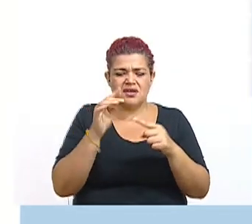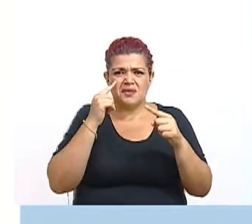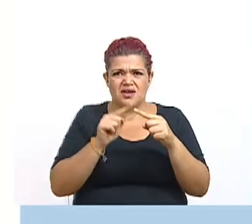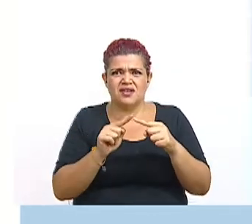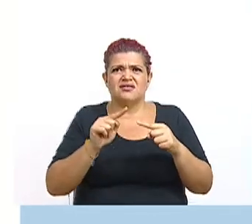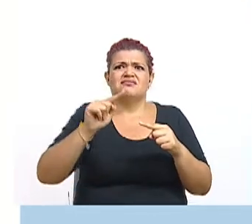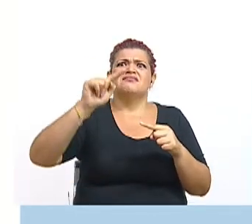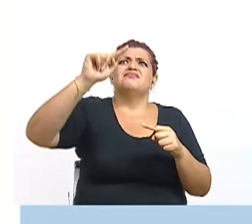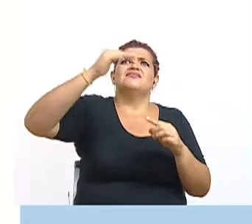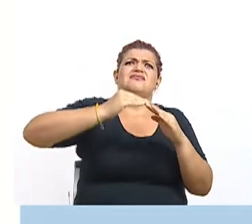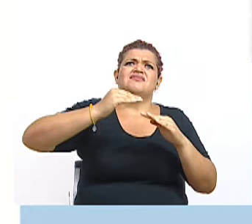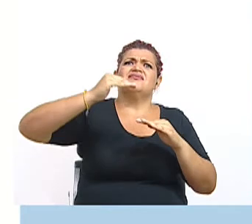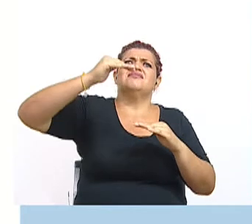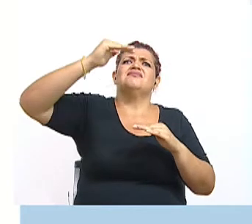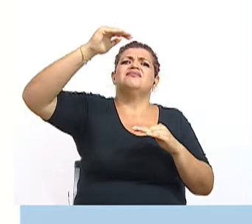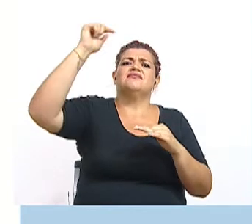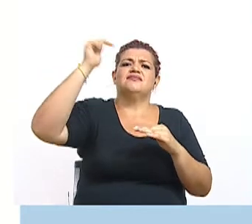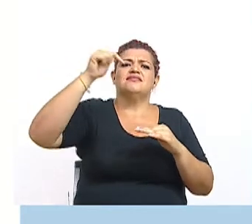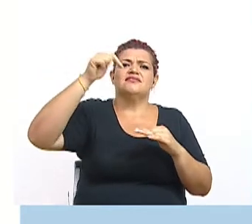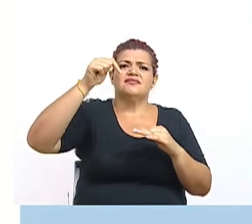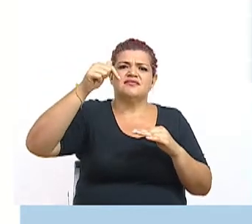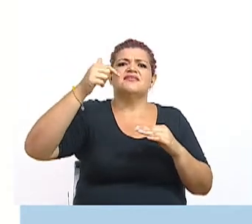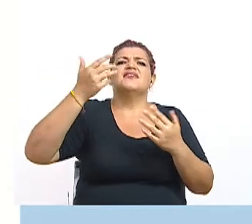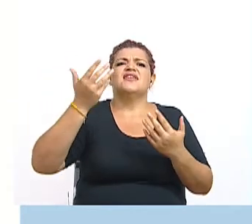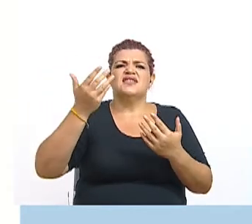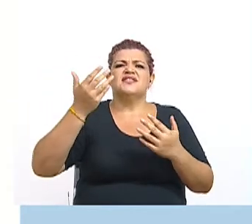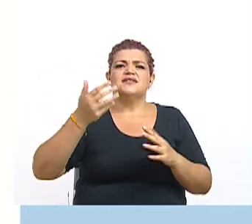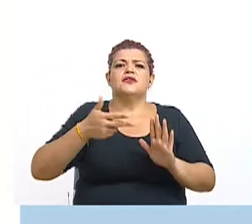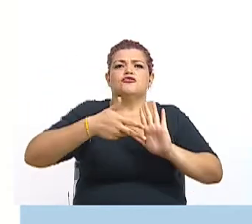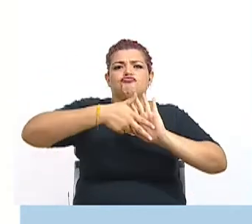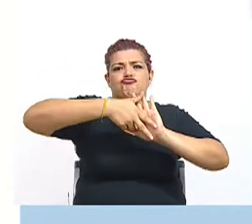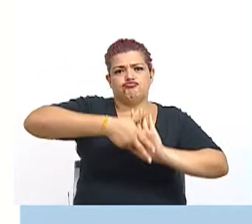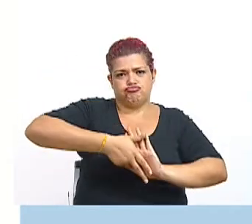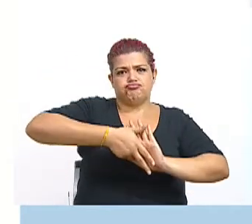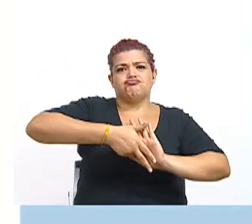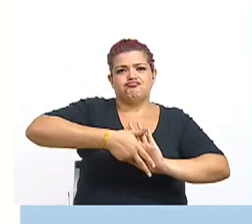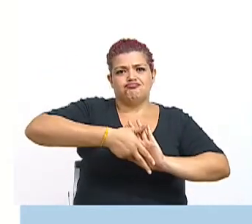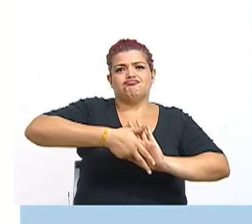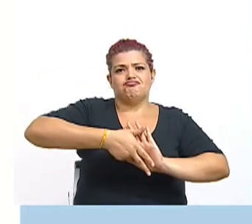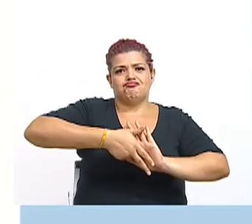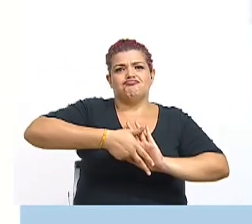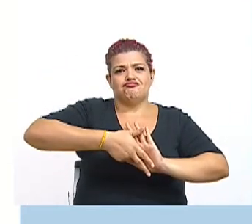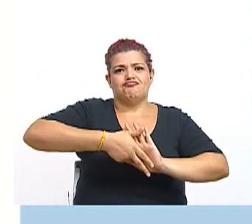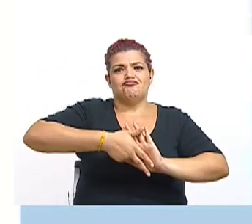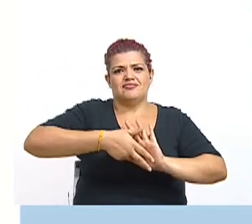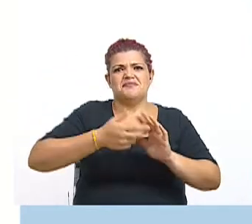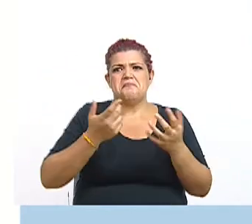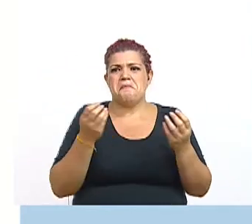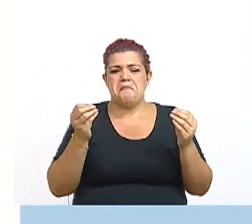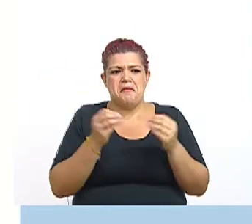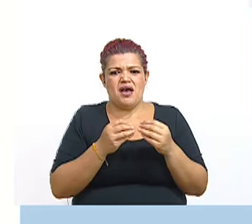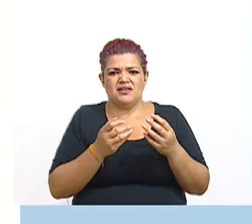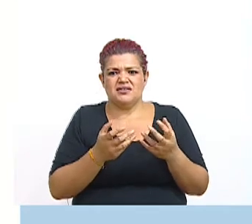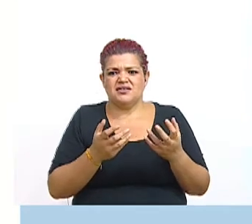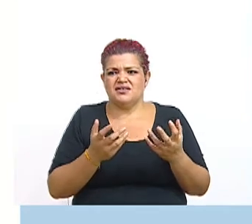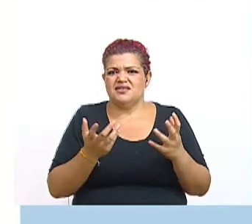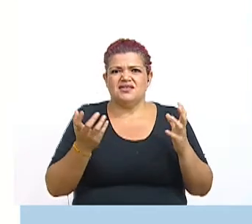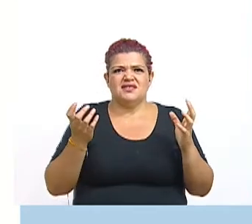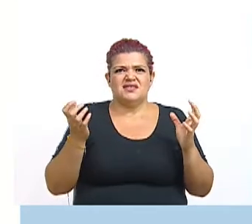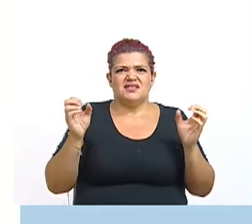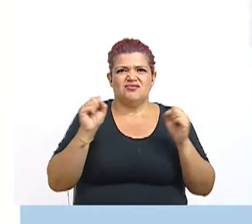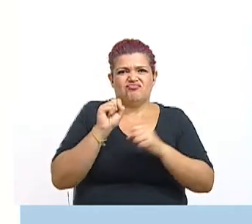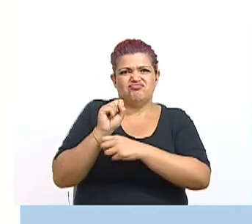se dan precisamente por los hidrocarburos, por los combustibles fósiles. Y en un nivel mucho más bajo aparecen